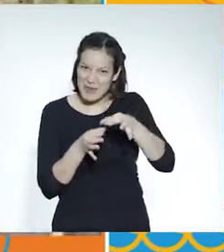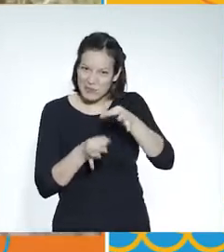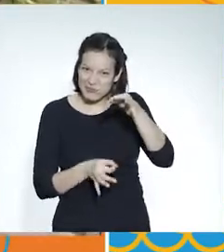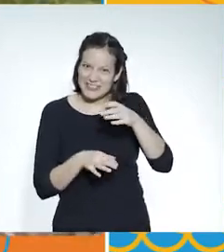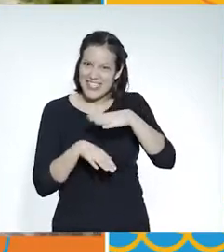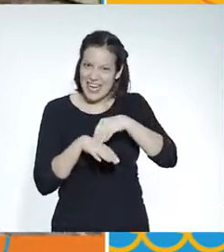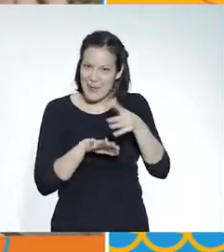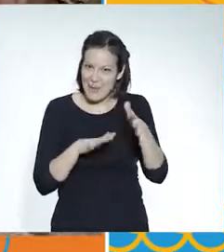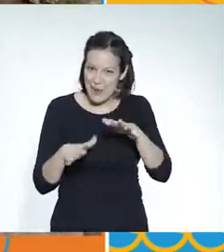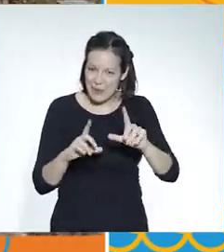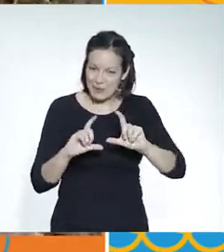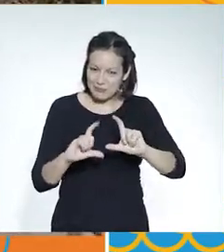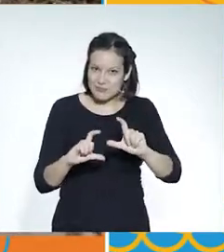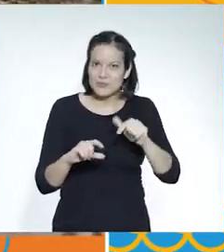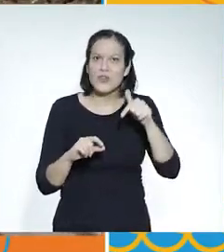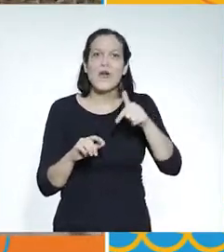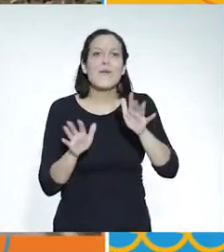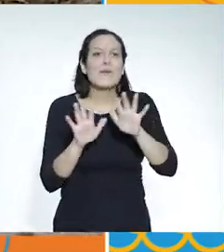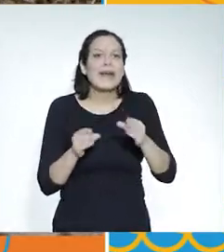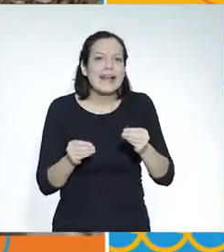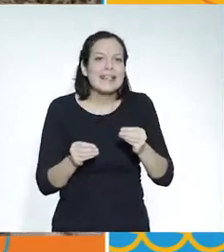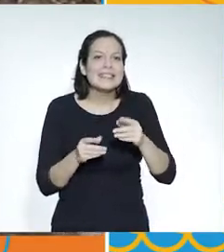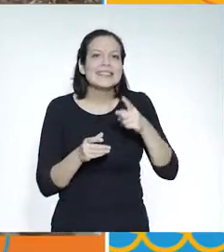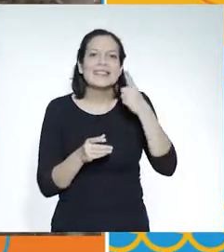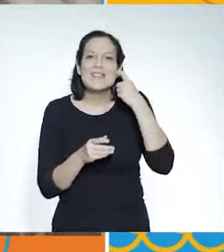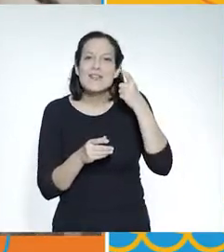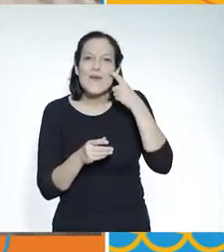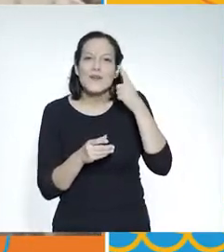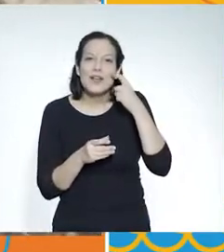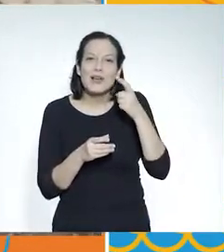menos. Y hoy vamos a preparar cebolla de verdeo.